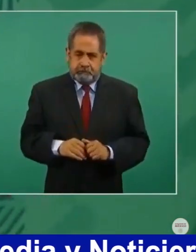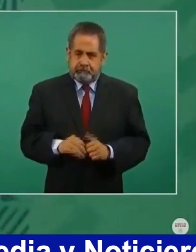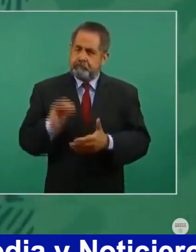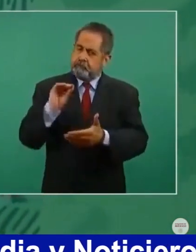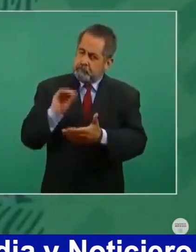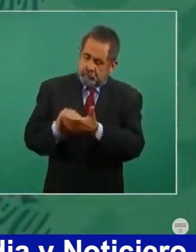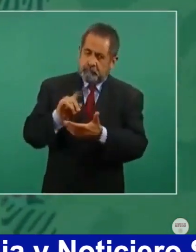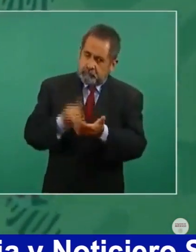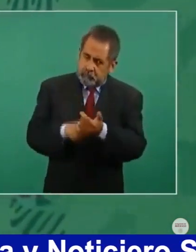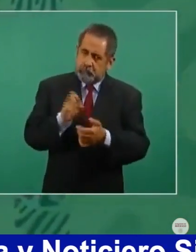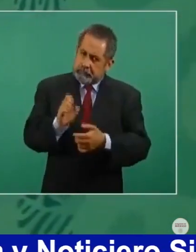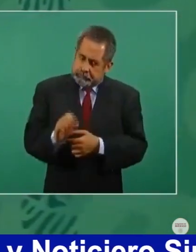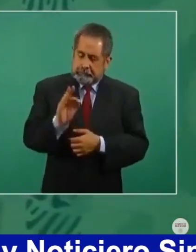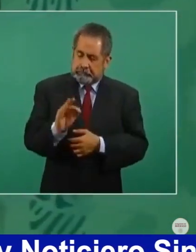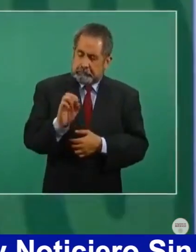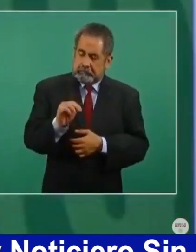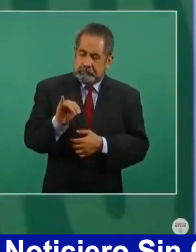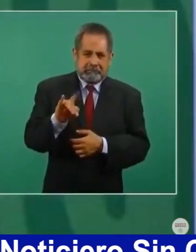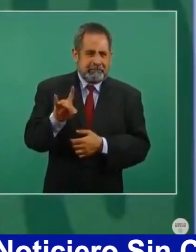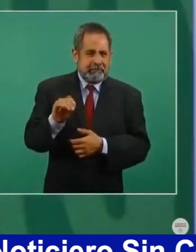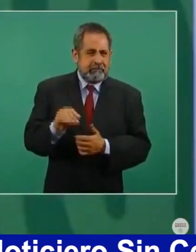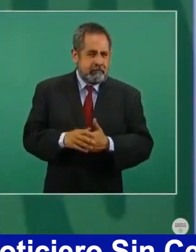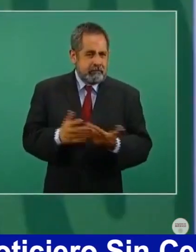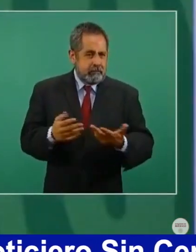Entonces, estamos avanzando